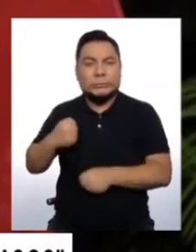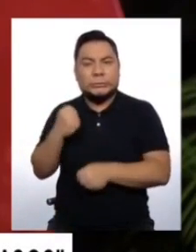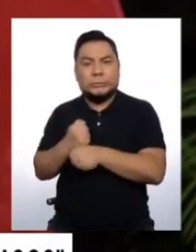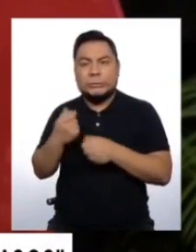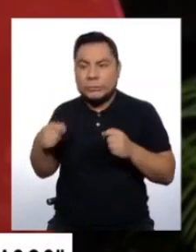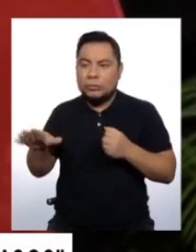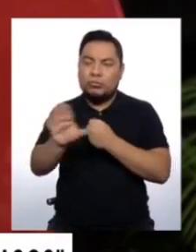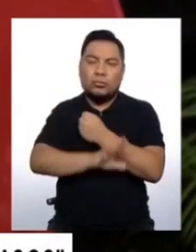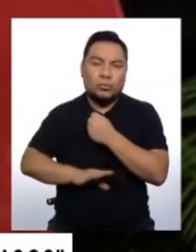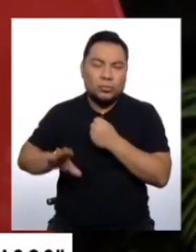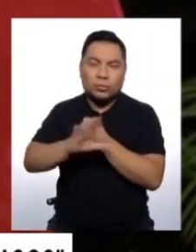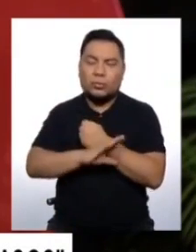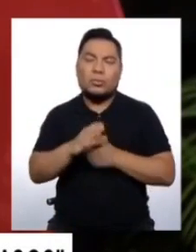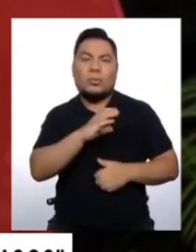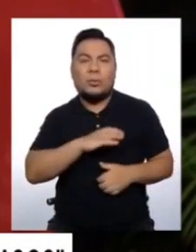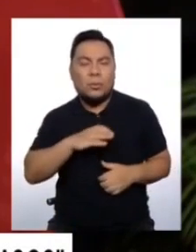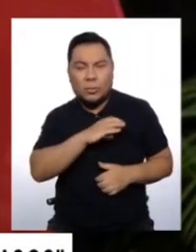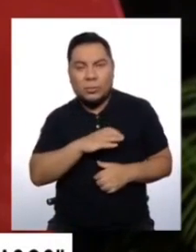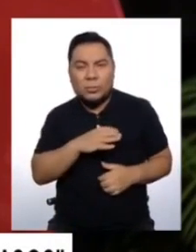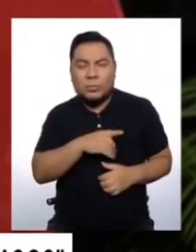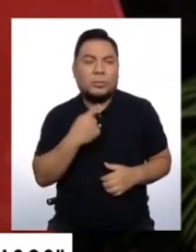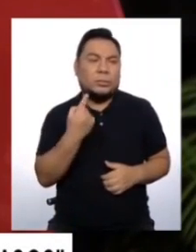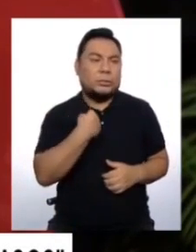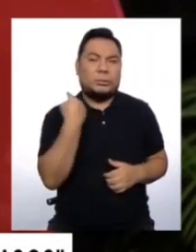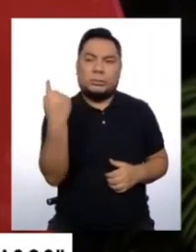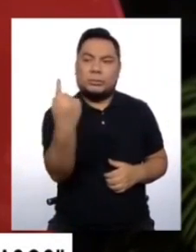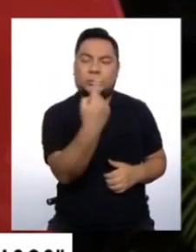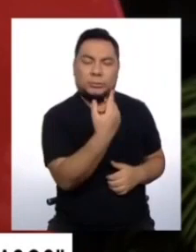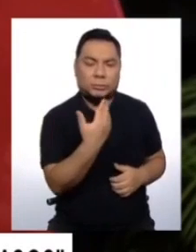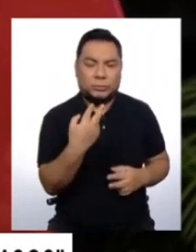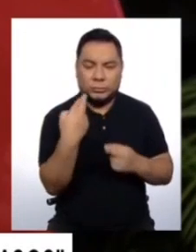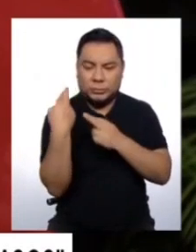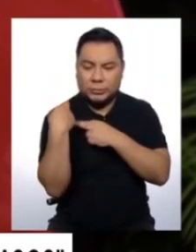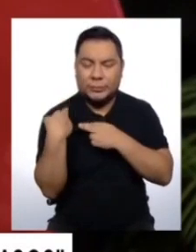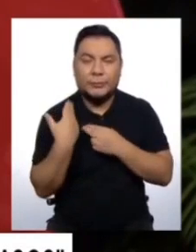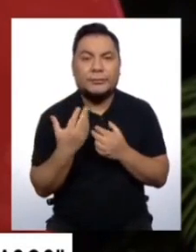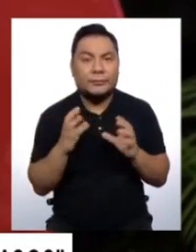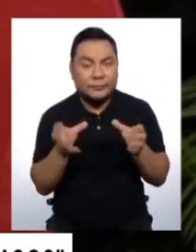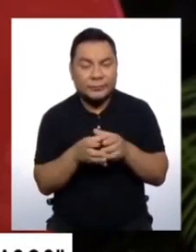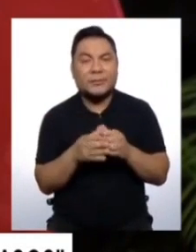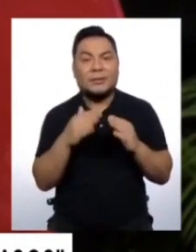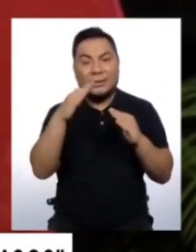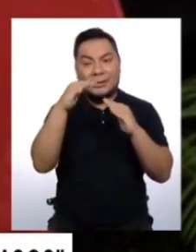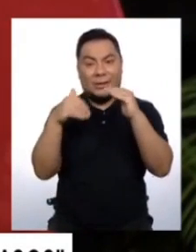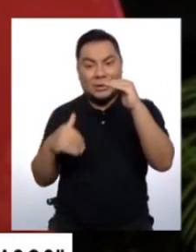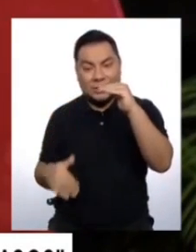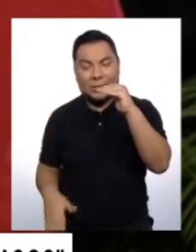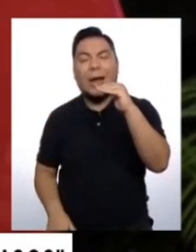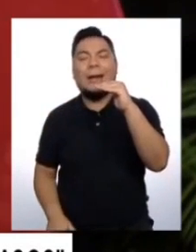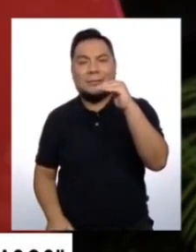mejorando nuestro comportamiento individual y colectivo, logre que